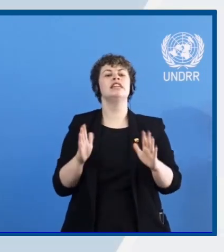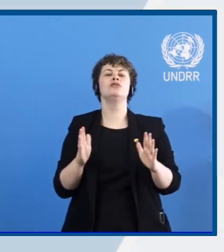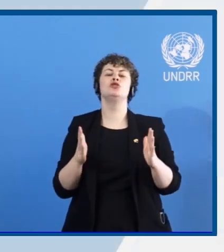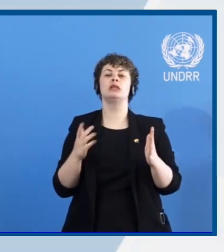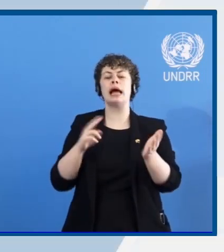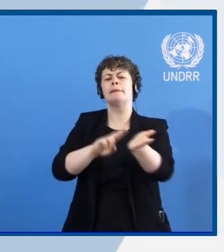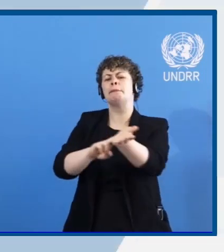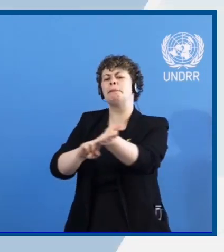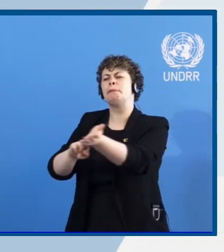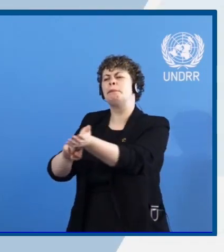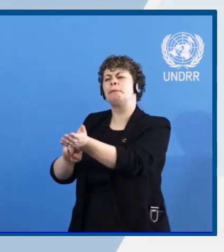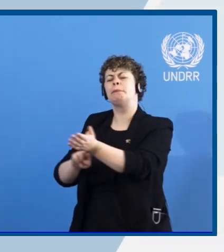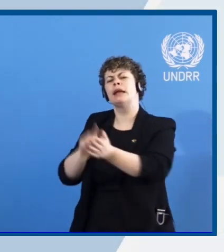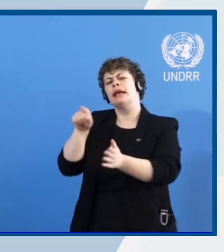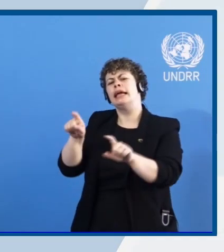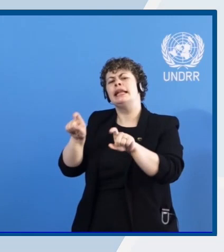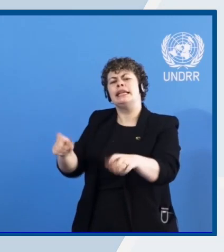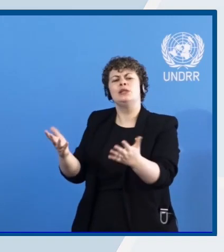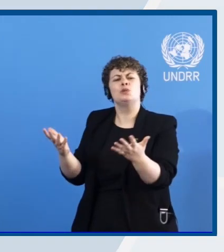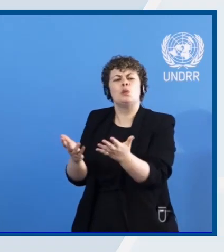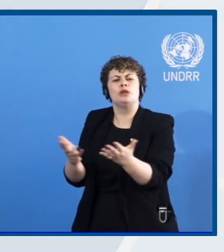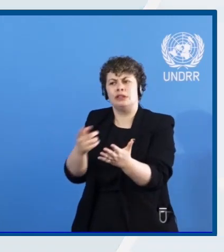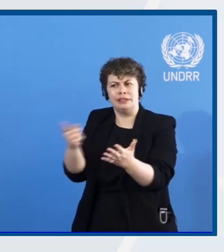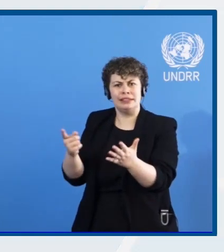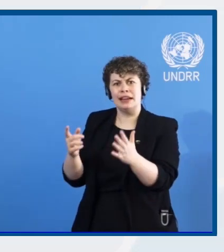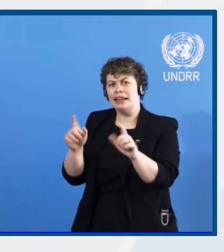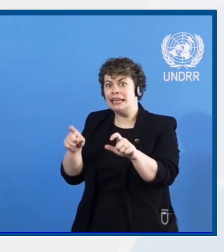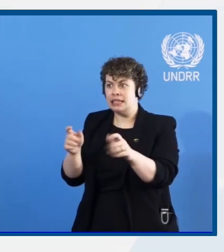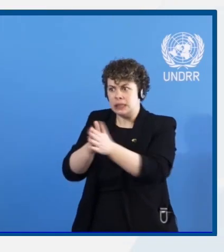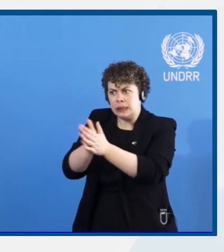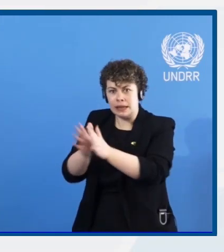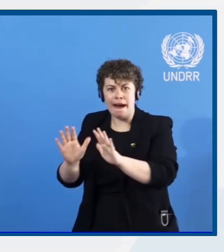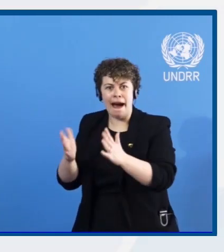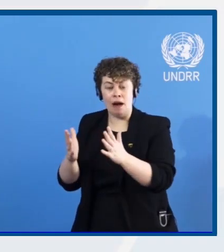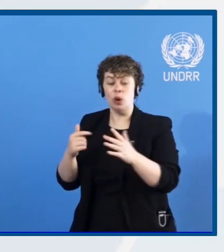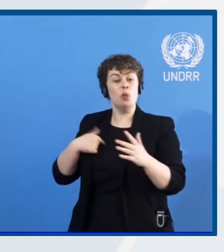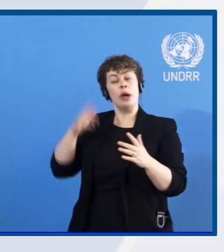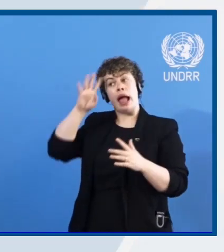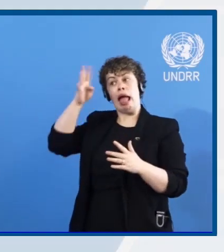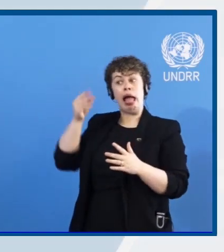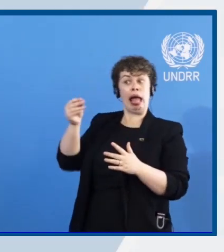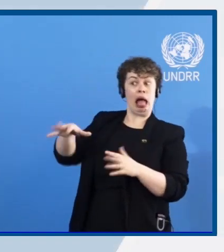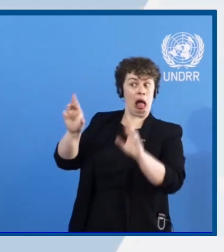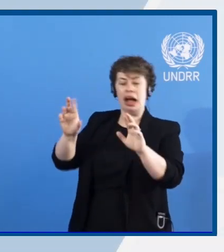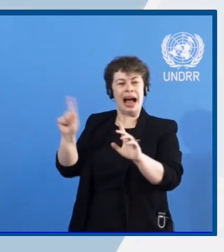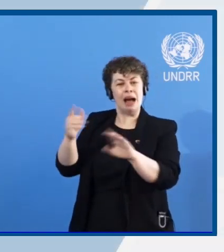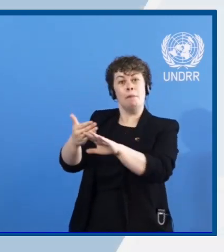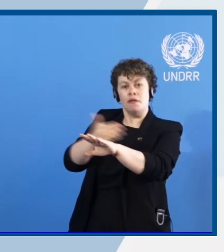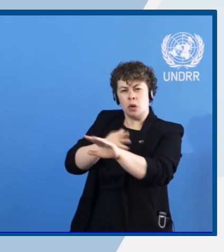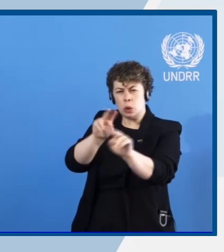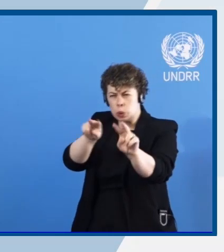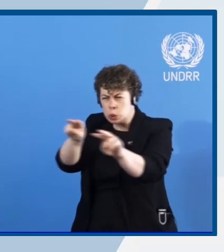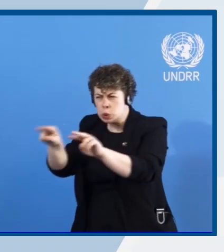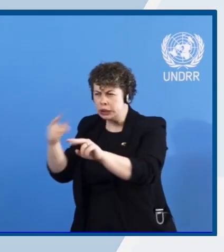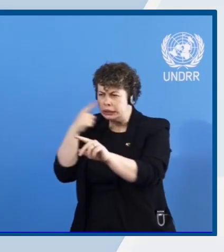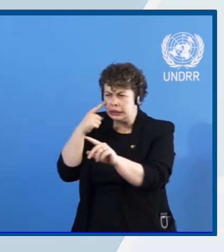de incentivo para ellos promover y desarrollar prácticas de gestión de riesgo. A nosotros nos sorprendió la